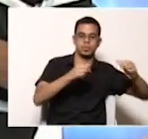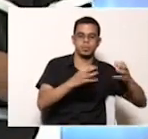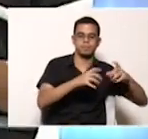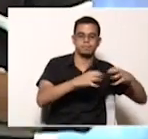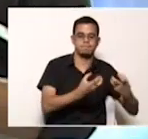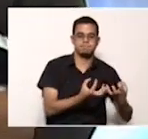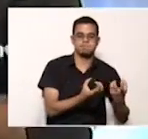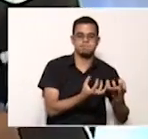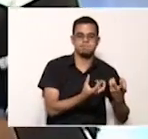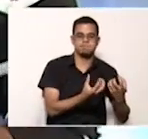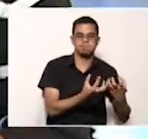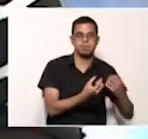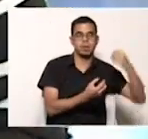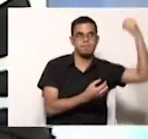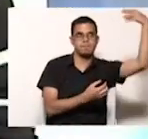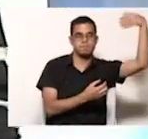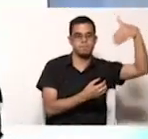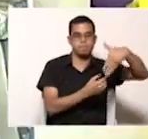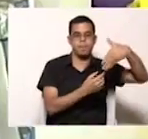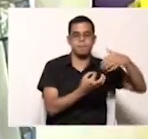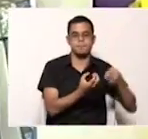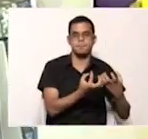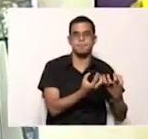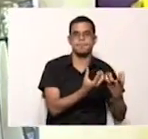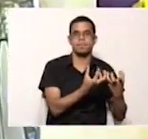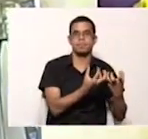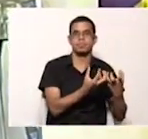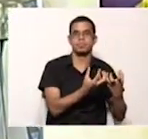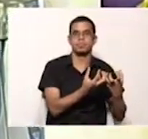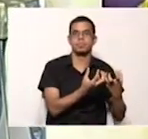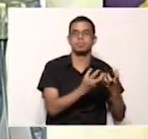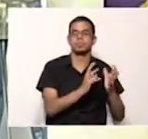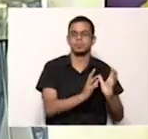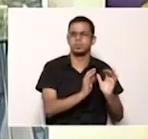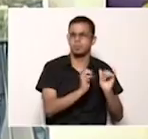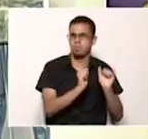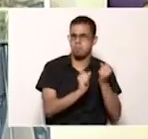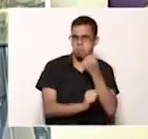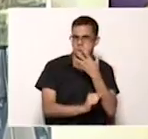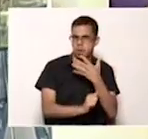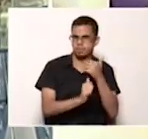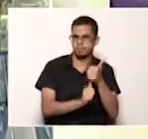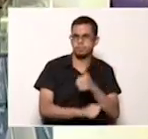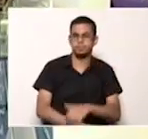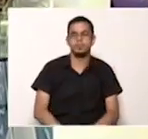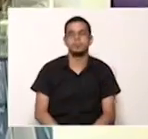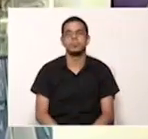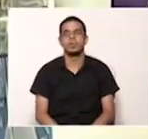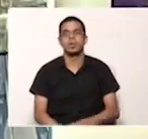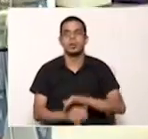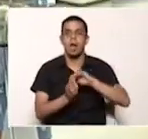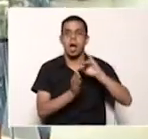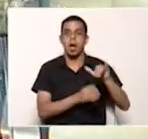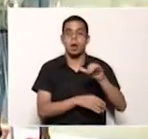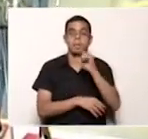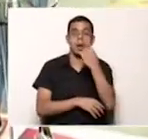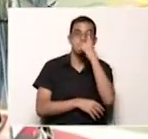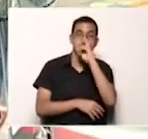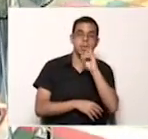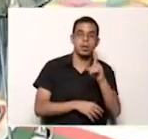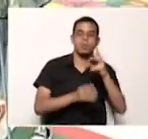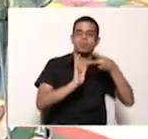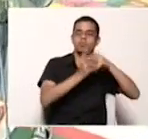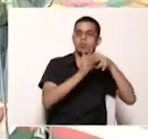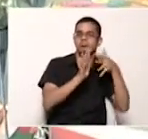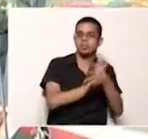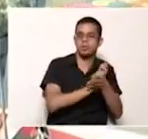sol, correcto. Ok, eso es entonces para primer año. Para Tenemos primer año. concepto de calentamiento global,